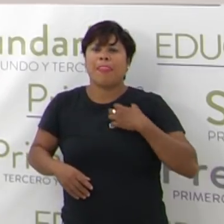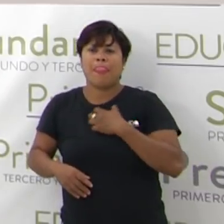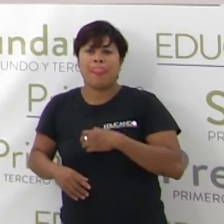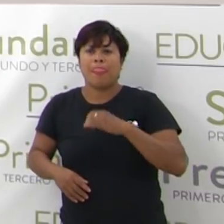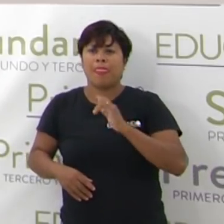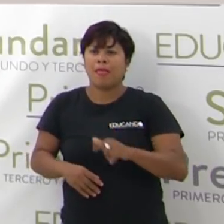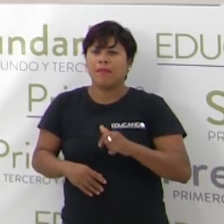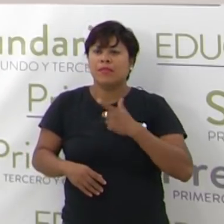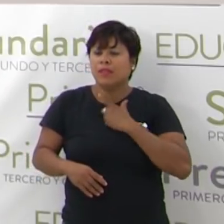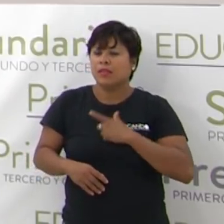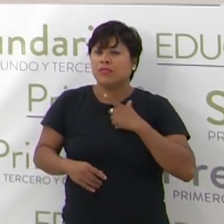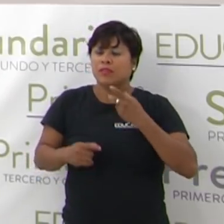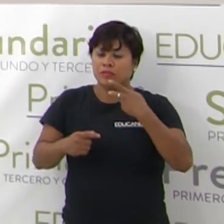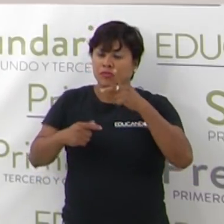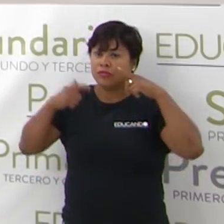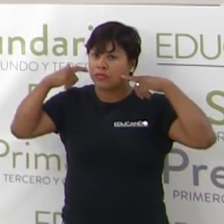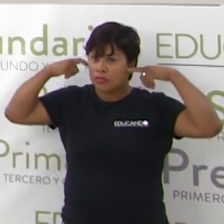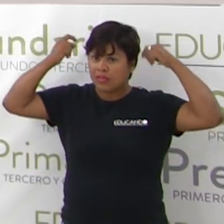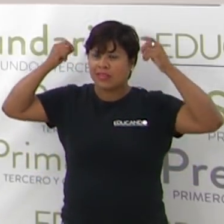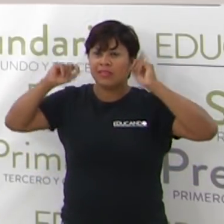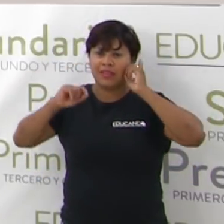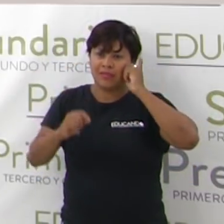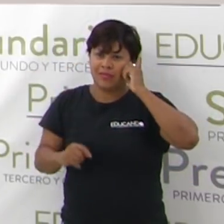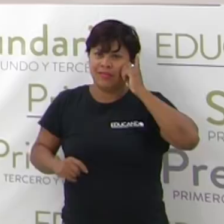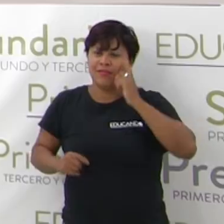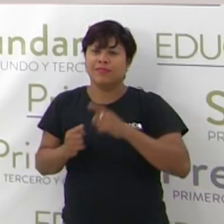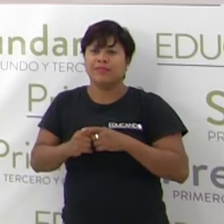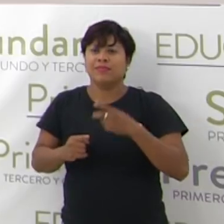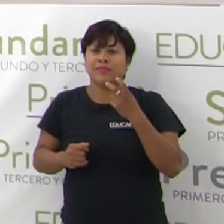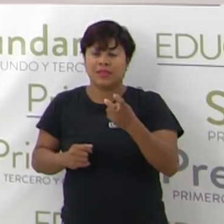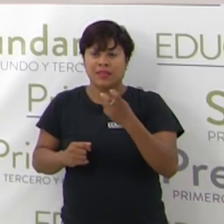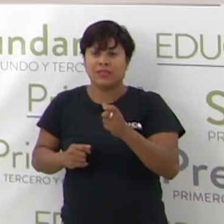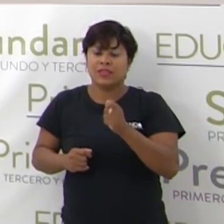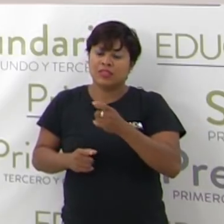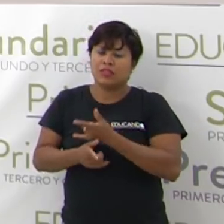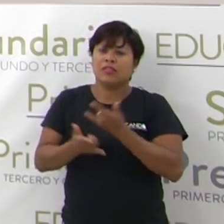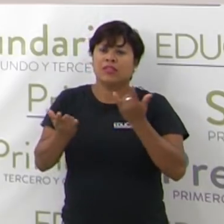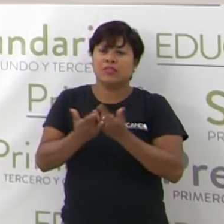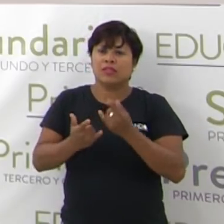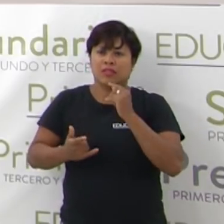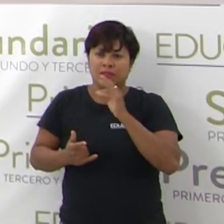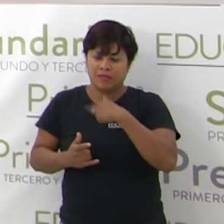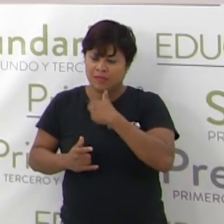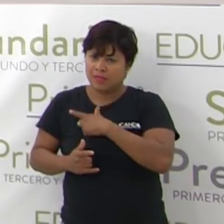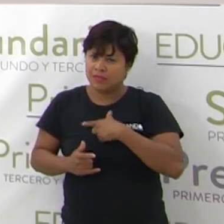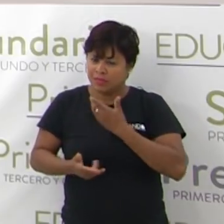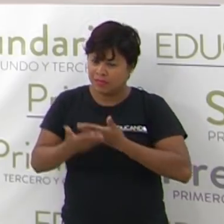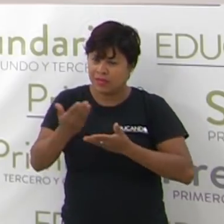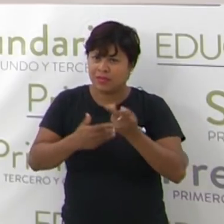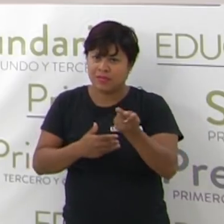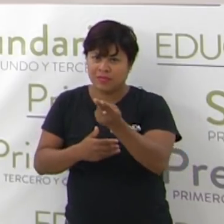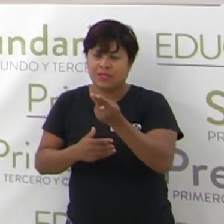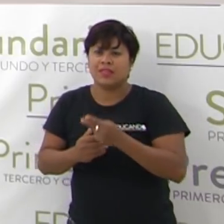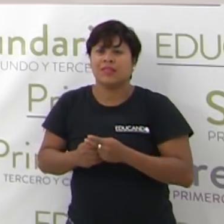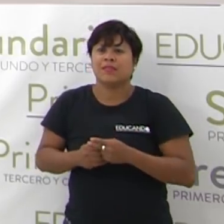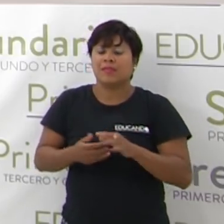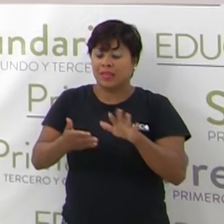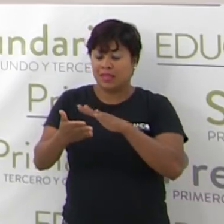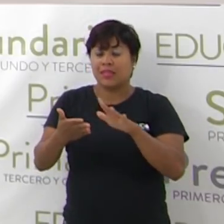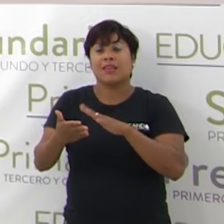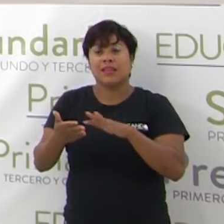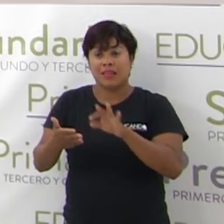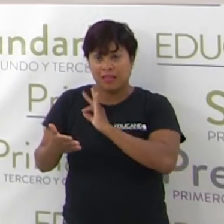después hasta le gustaban sus orejas de caballo. Bueno, esta es otra historia que también me gustaría que ustedes leyeran